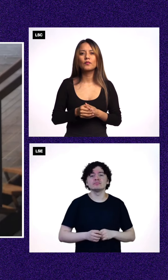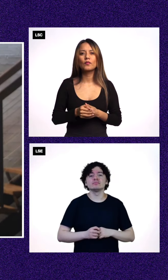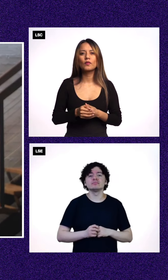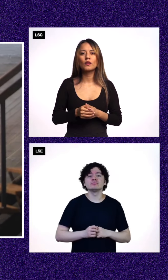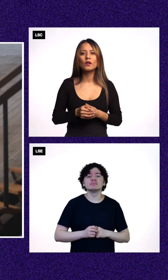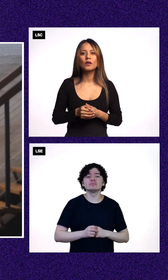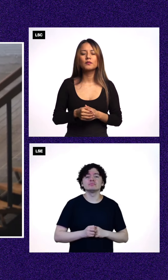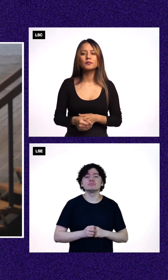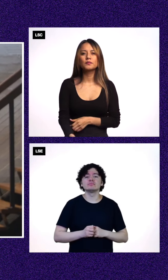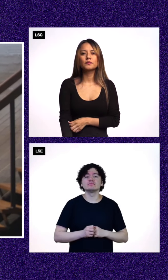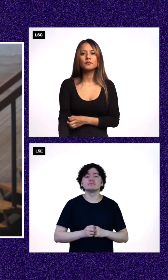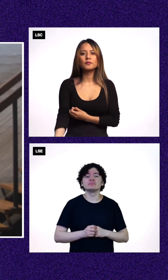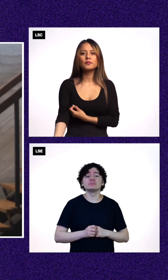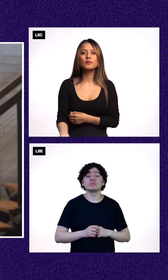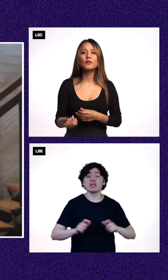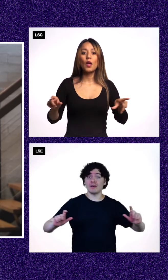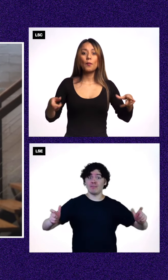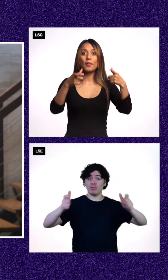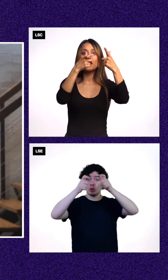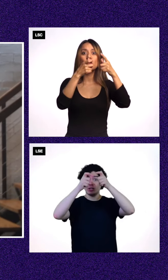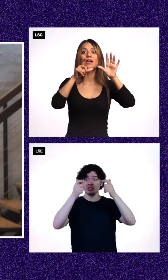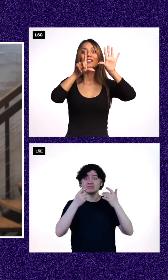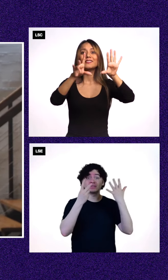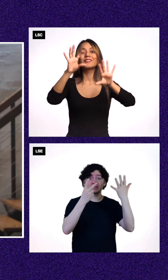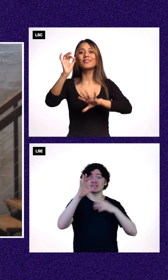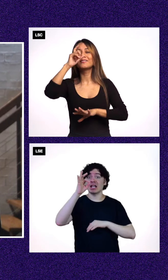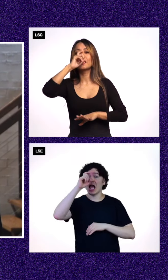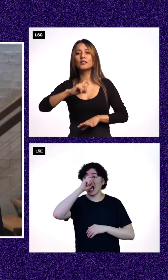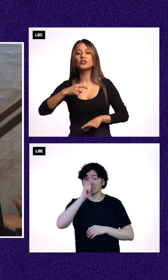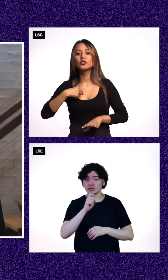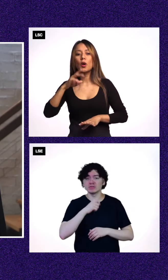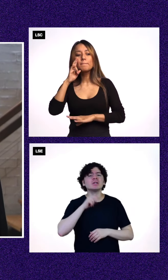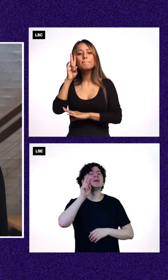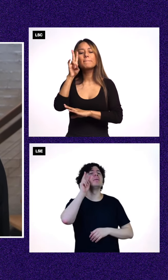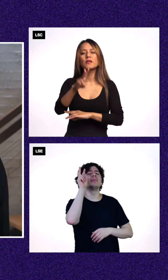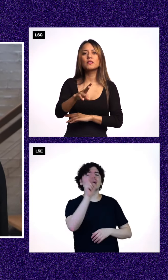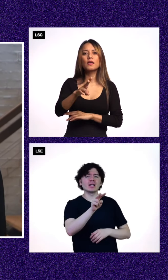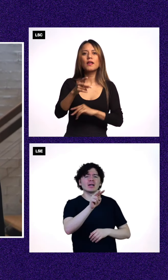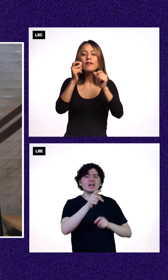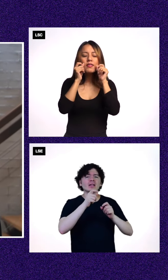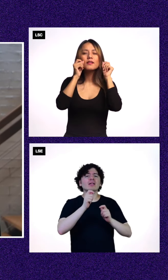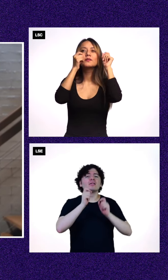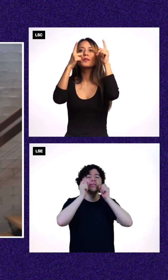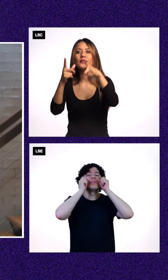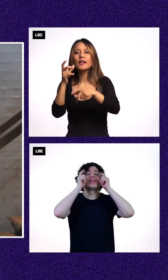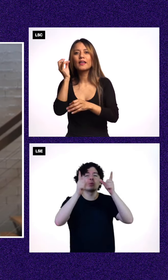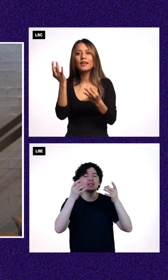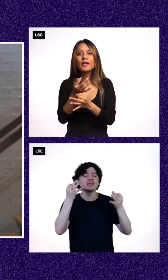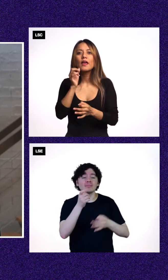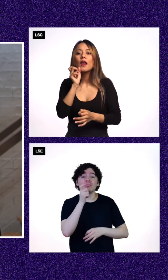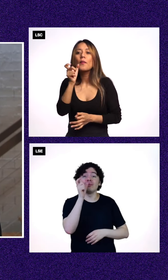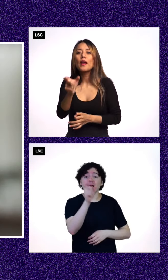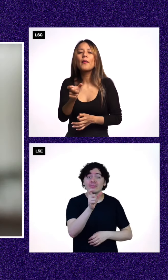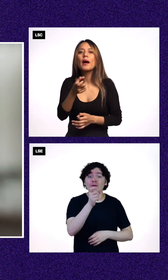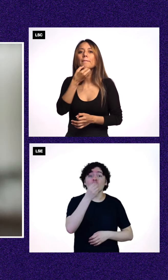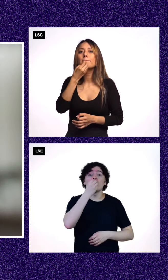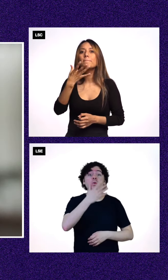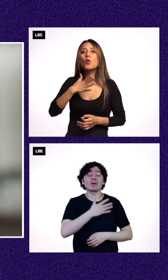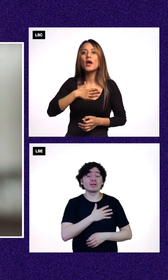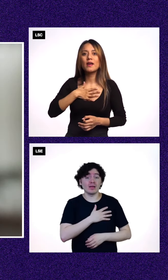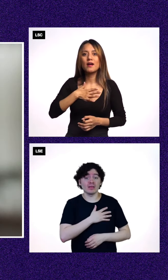cuando en Babilonia se cumplan 70 años, yo os visitaré y despertaré sobre vosotros mi buena palabra. despertaré